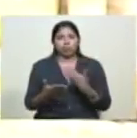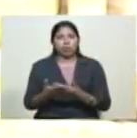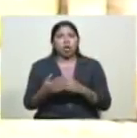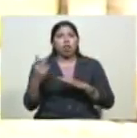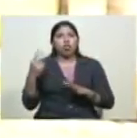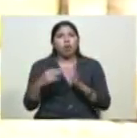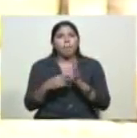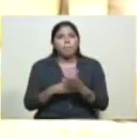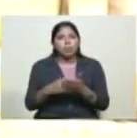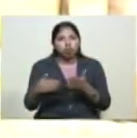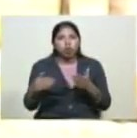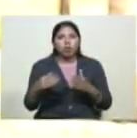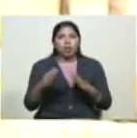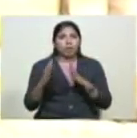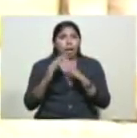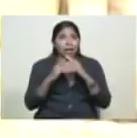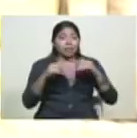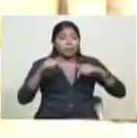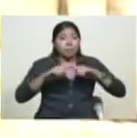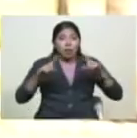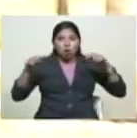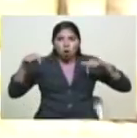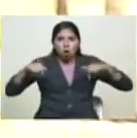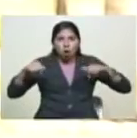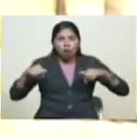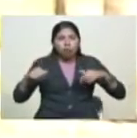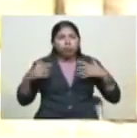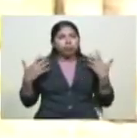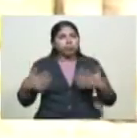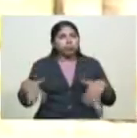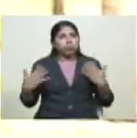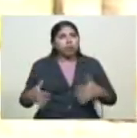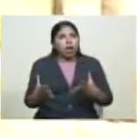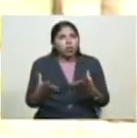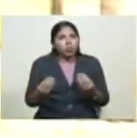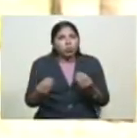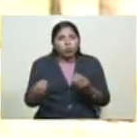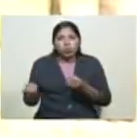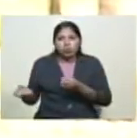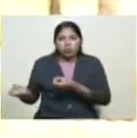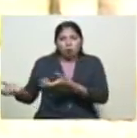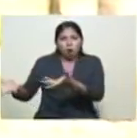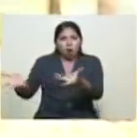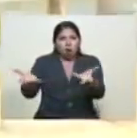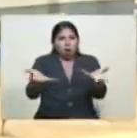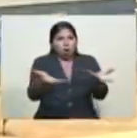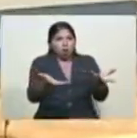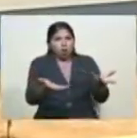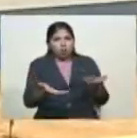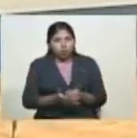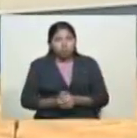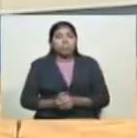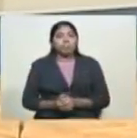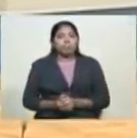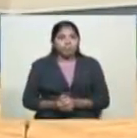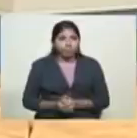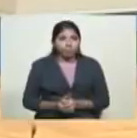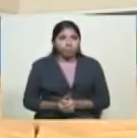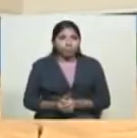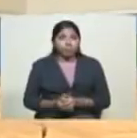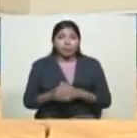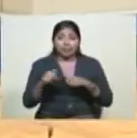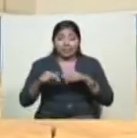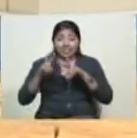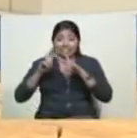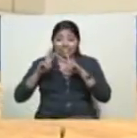señalado, presidente. Pero esta es la entrega más numerosa que se haya hecho desde que la gran misión Vivienda Venezuela es la